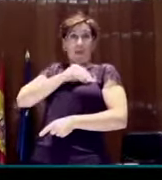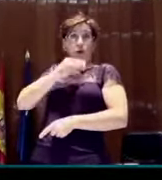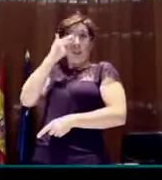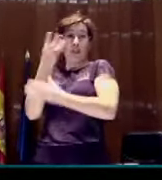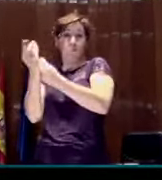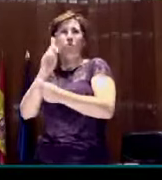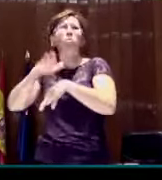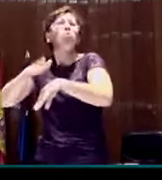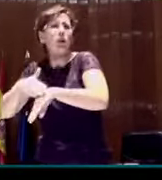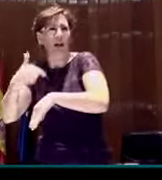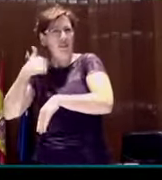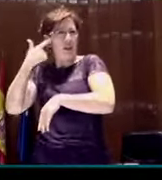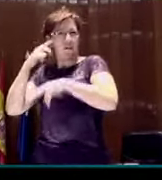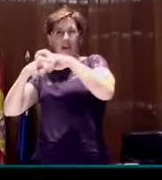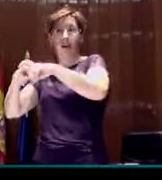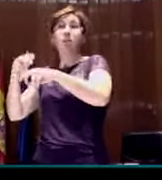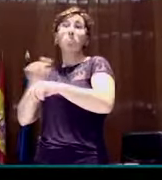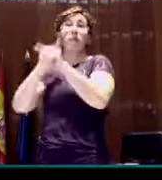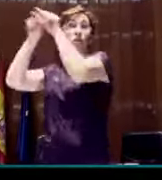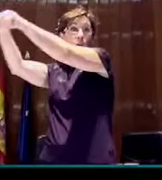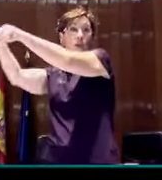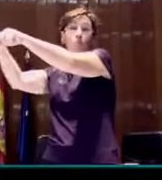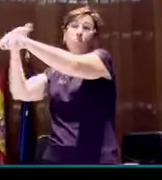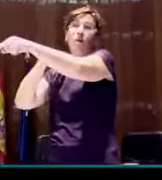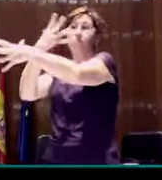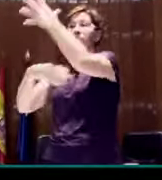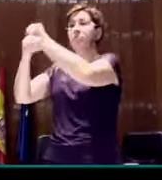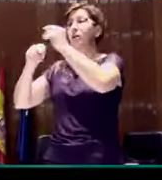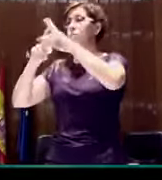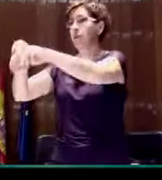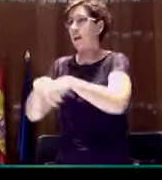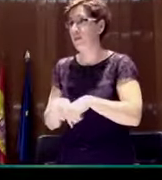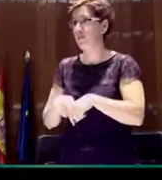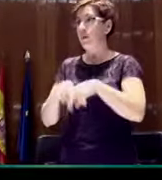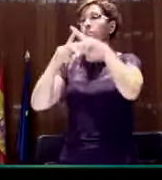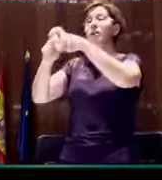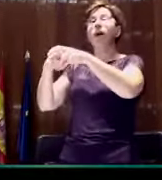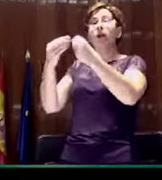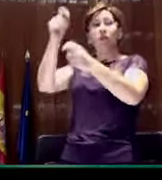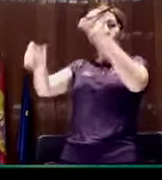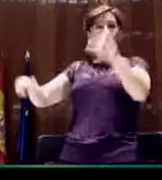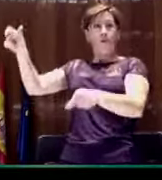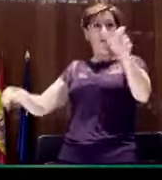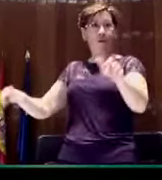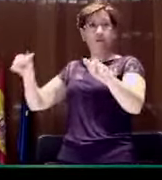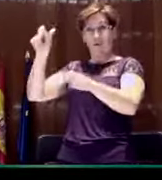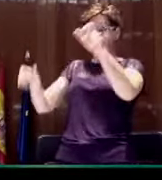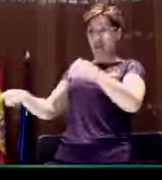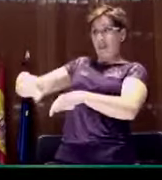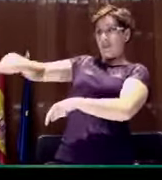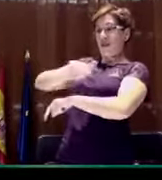que estaba allí, hice una pequeña investigación, hice entrevistas con personas... Con personas del